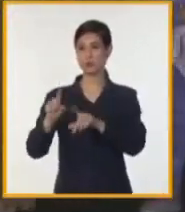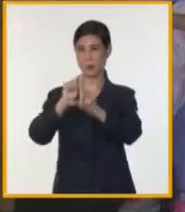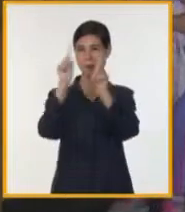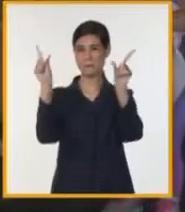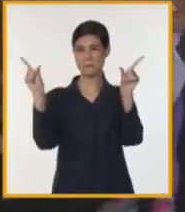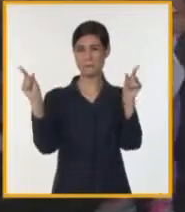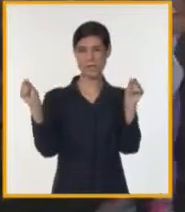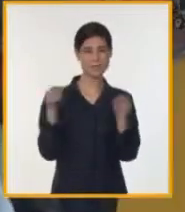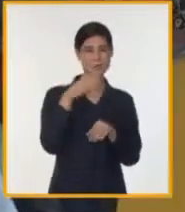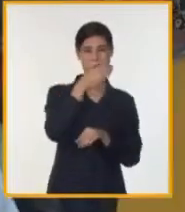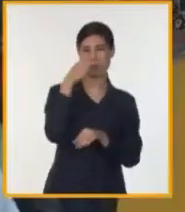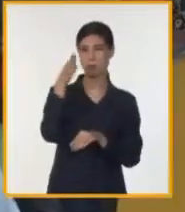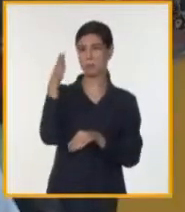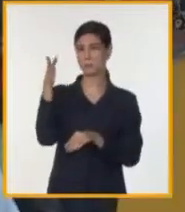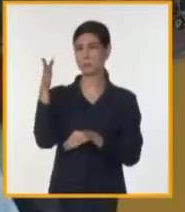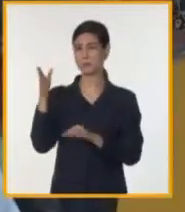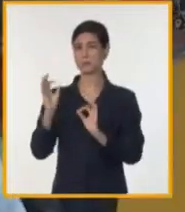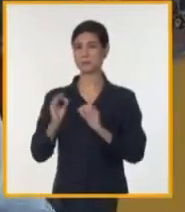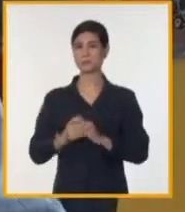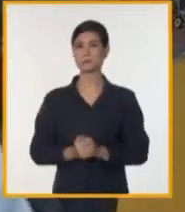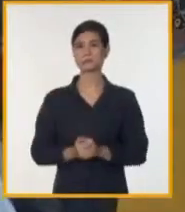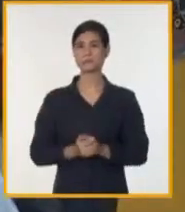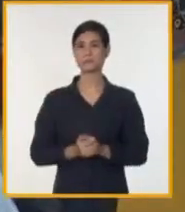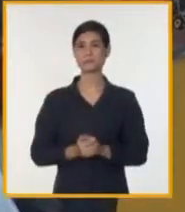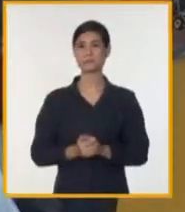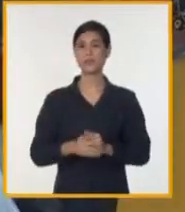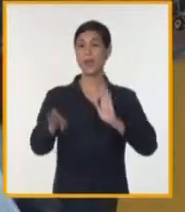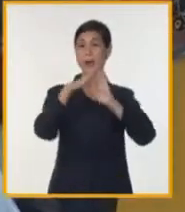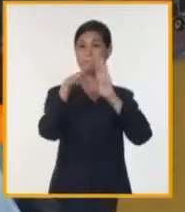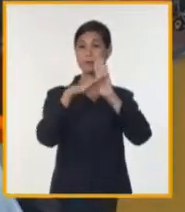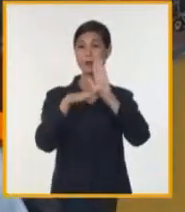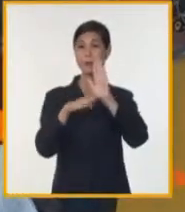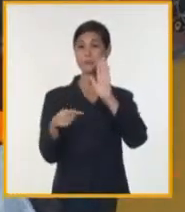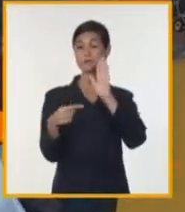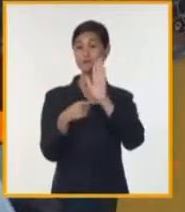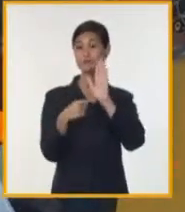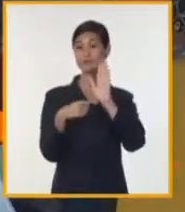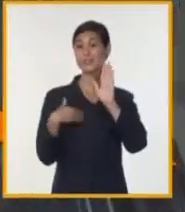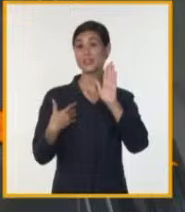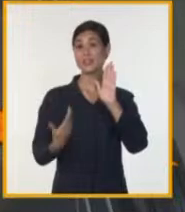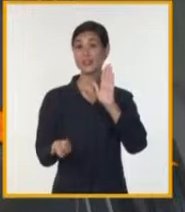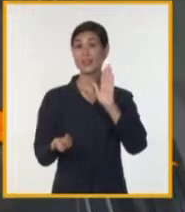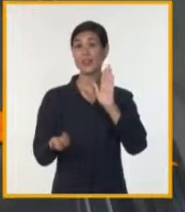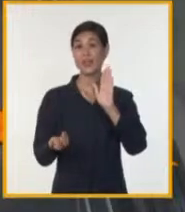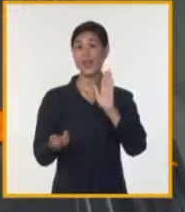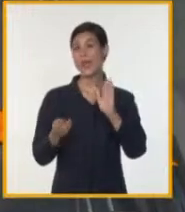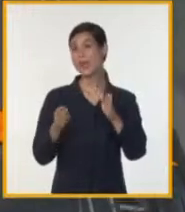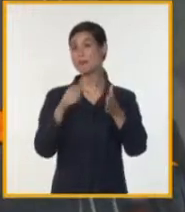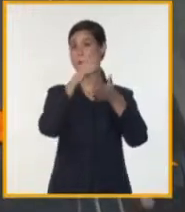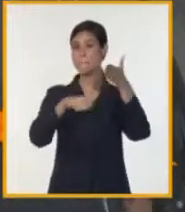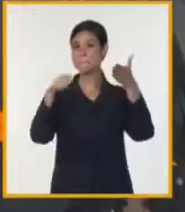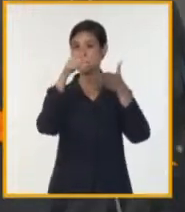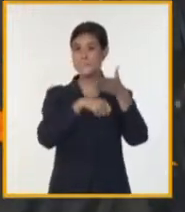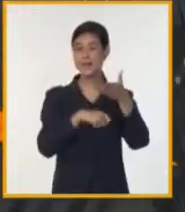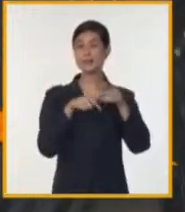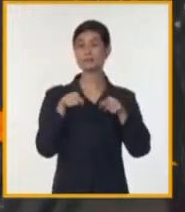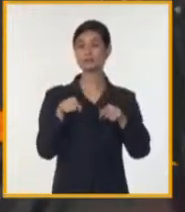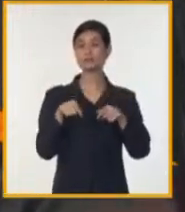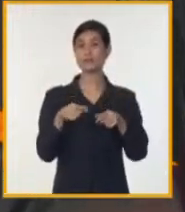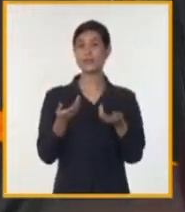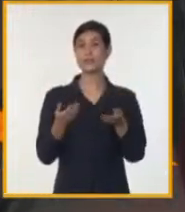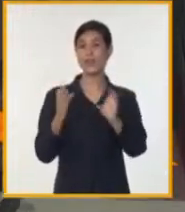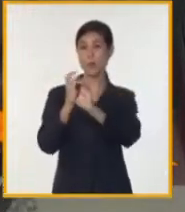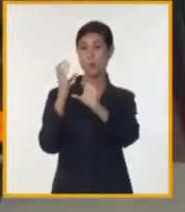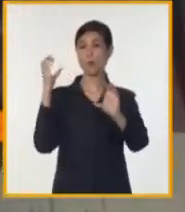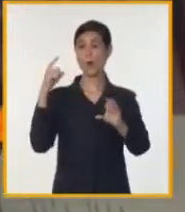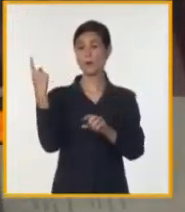La programación en sí está compuesta por un grupo de rutas de carácter nacional, un grupo de rutas de carácter interprovincial que conforman en su conjunto la programación